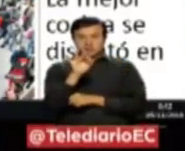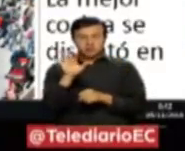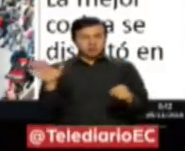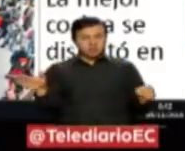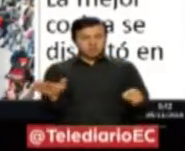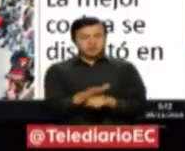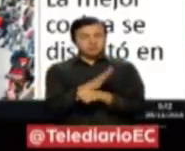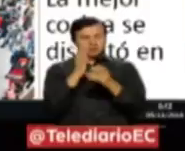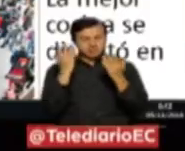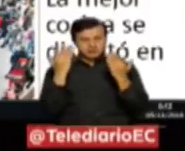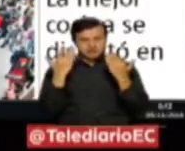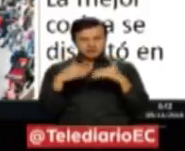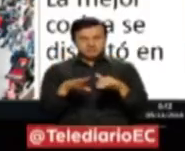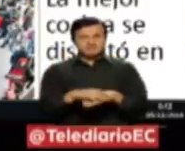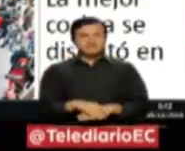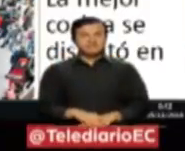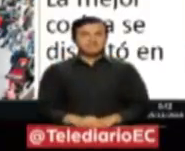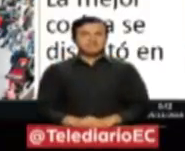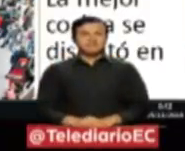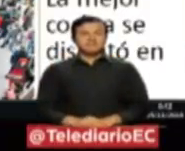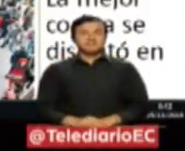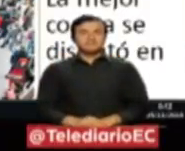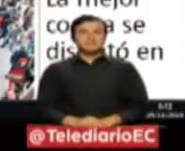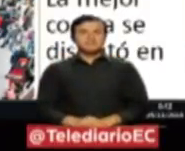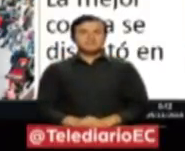ya operando.